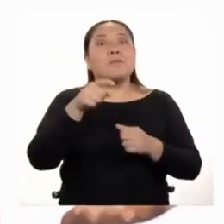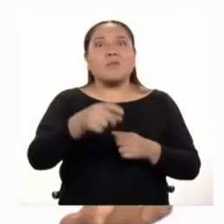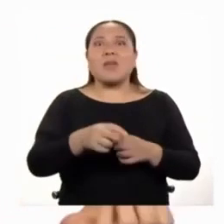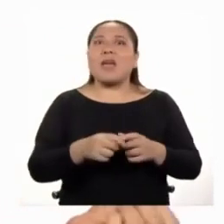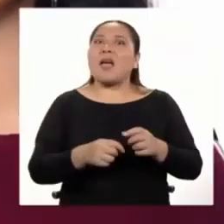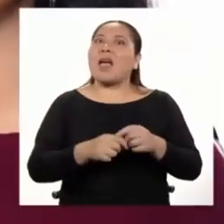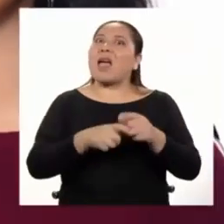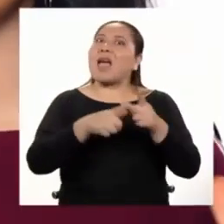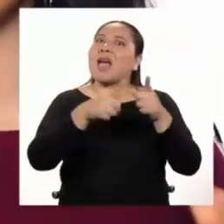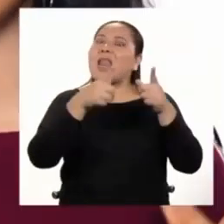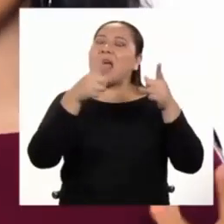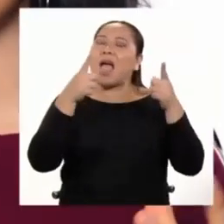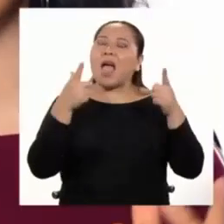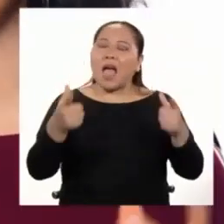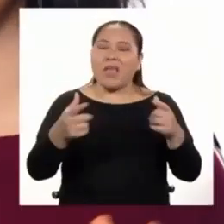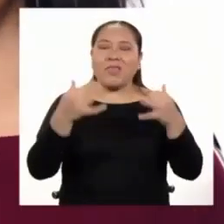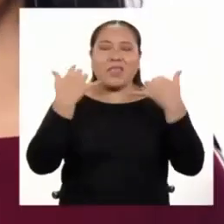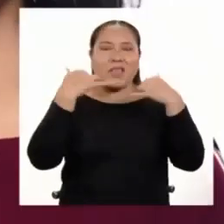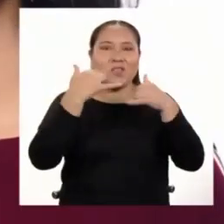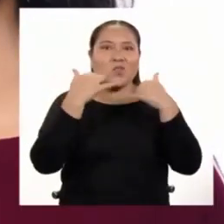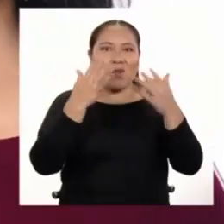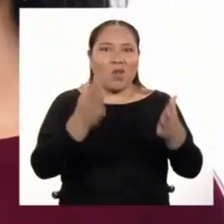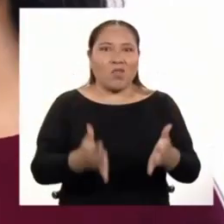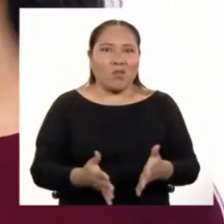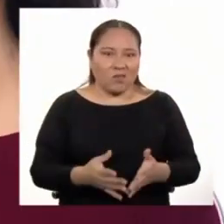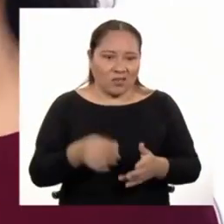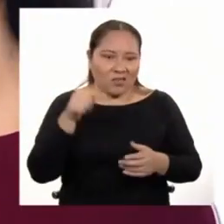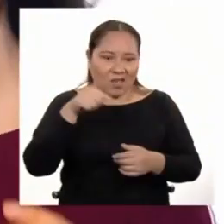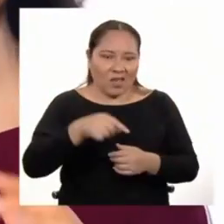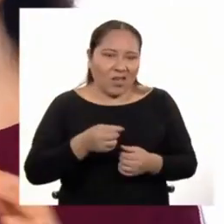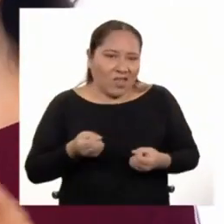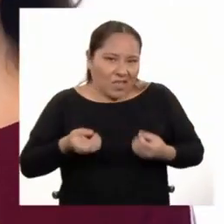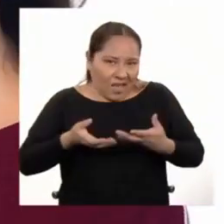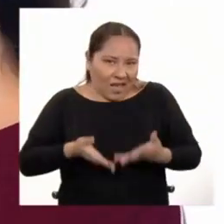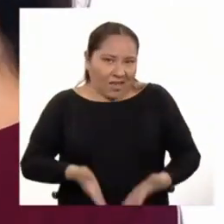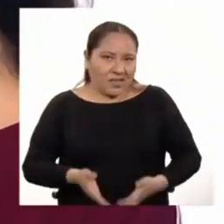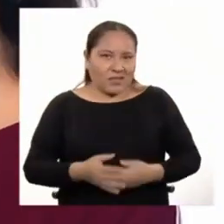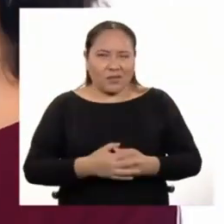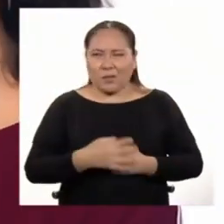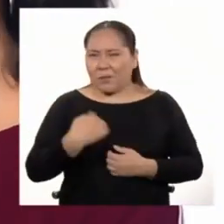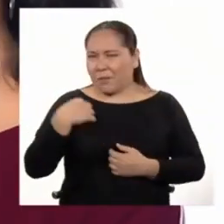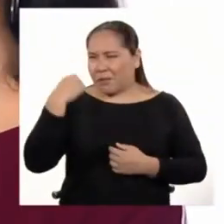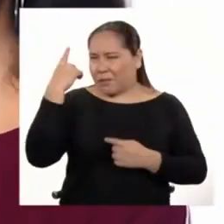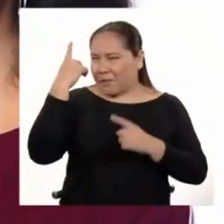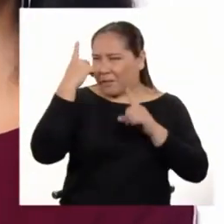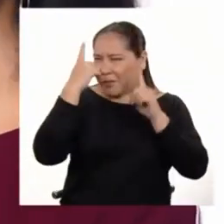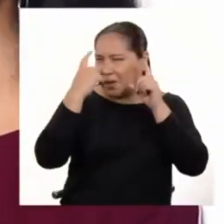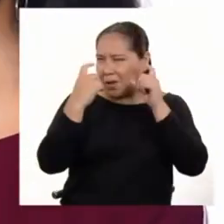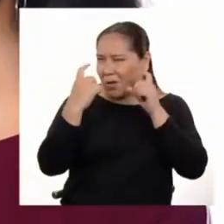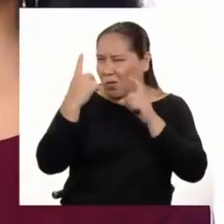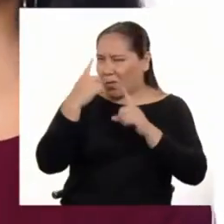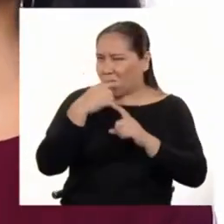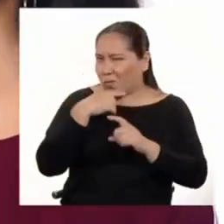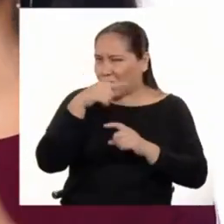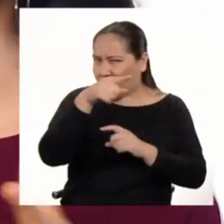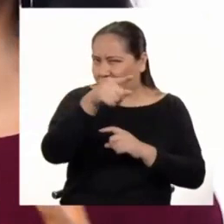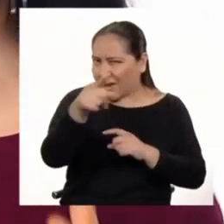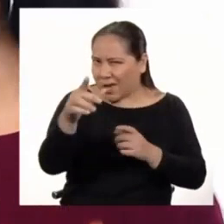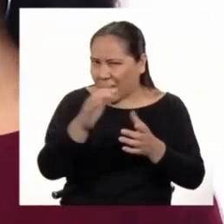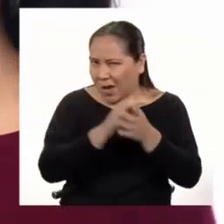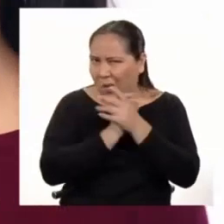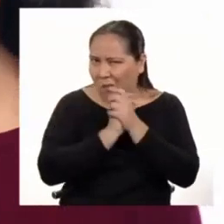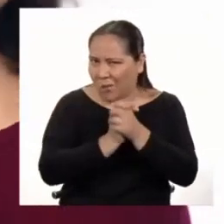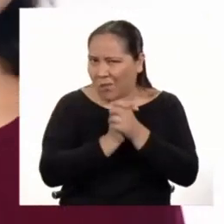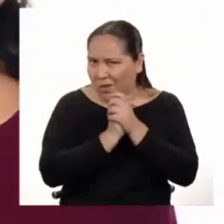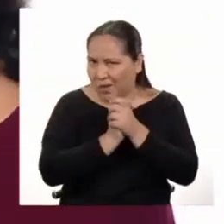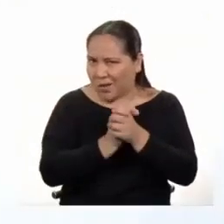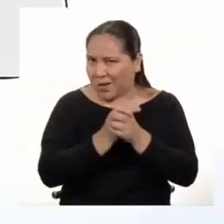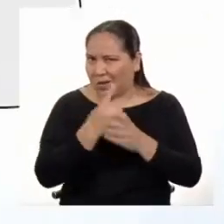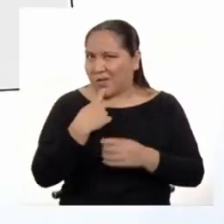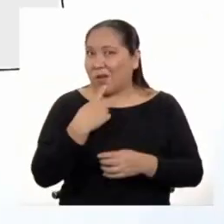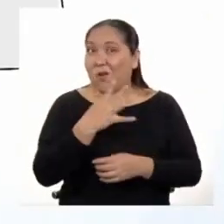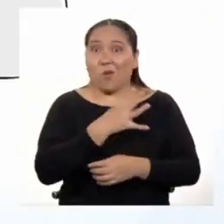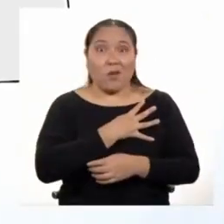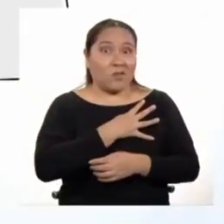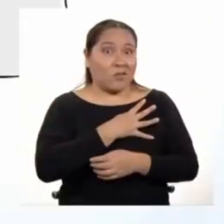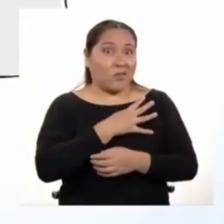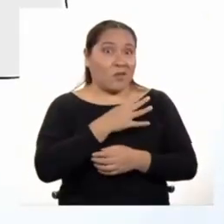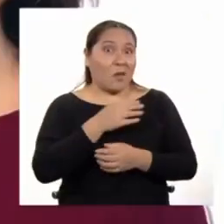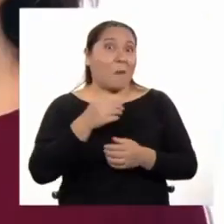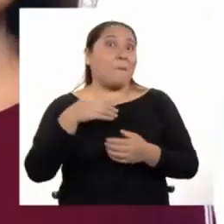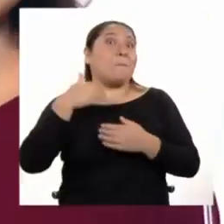jugadores. Me pregunto si entre ustedes, amigas y amigos de cuarto, estará la siguiente estrella del